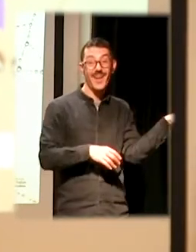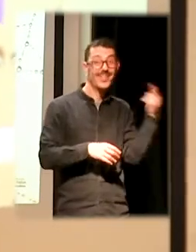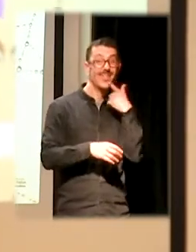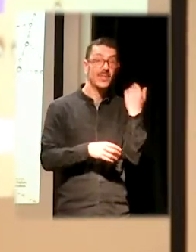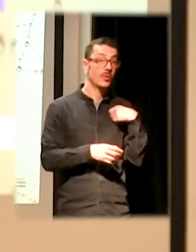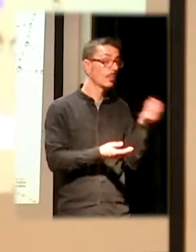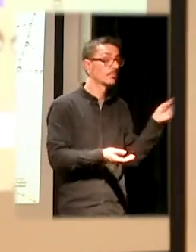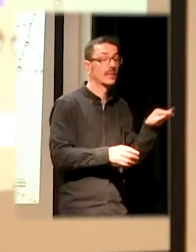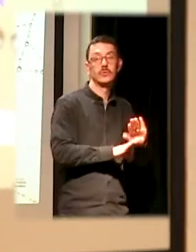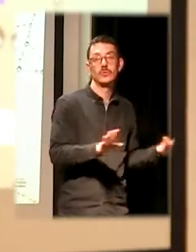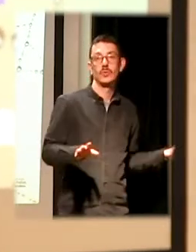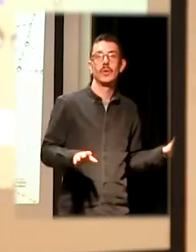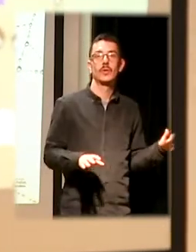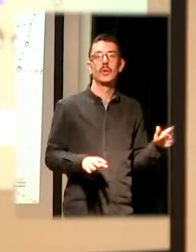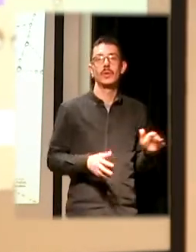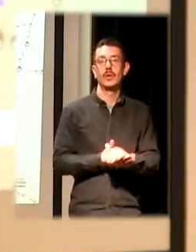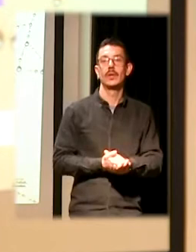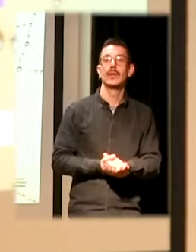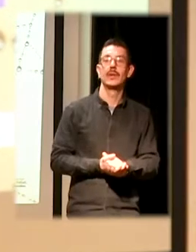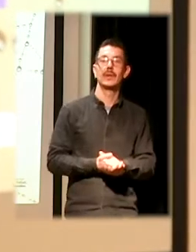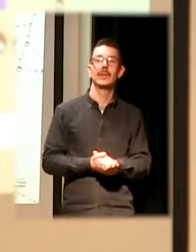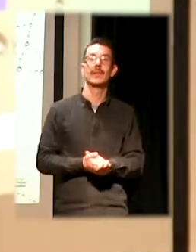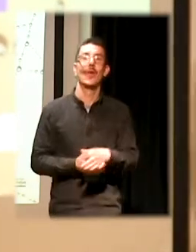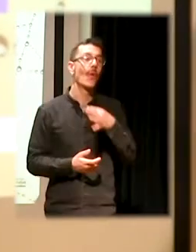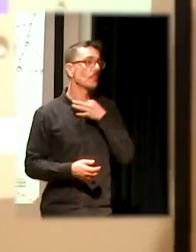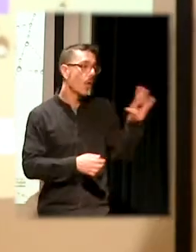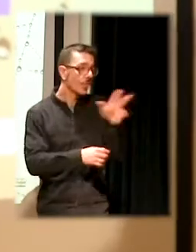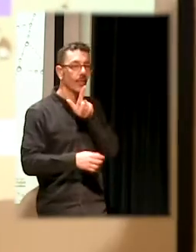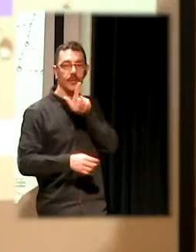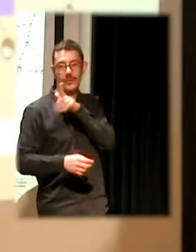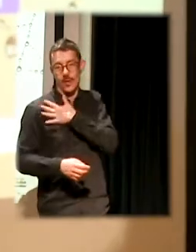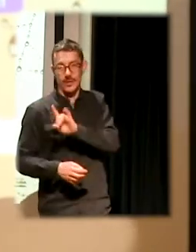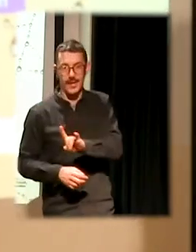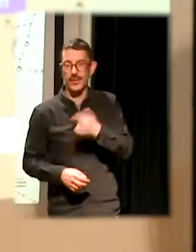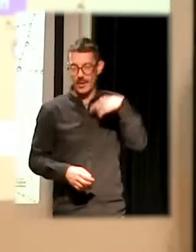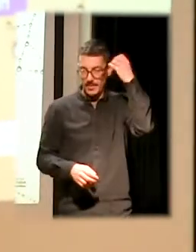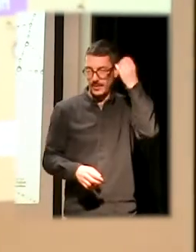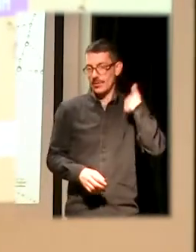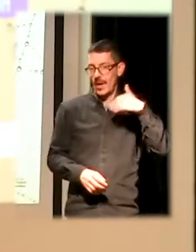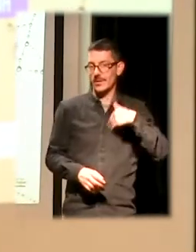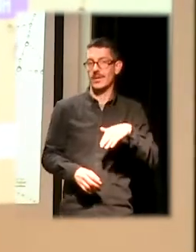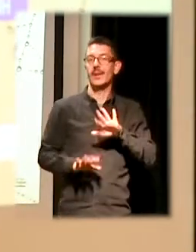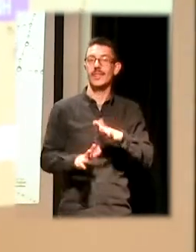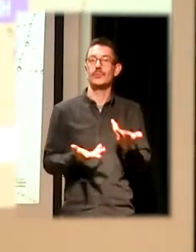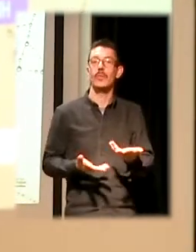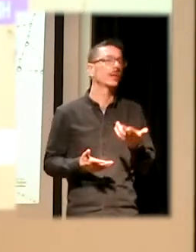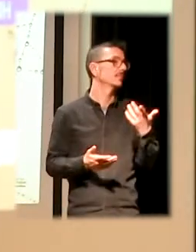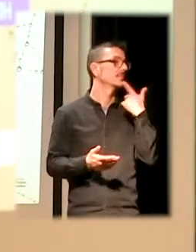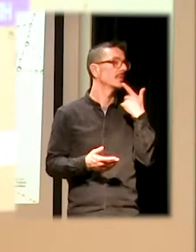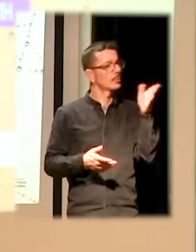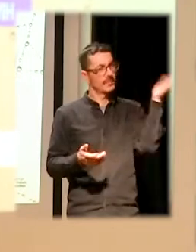quería hablar en su nombre, que soy, eso me lo tengo aprendido. Entonces yo, toda chula, me dice: ah, pues vente y te haces la relatoría. Y digo: